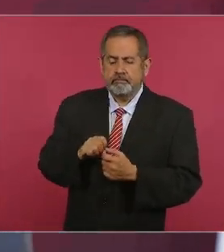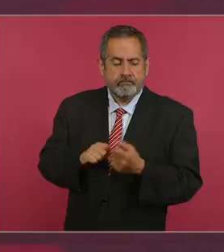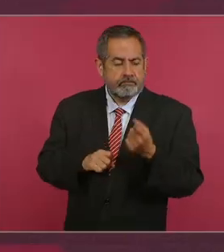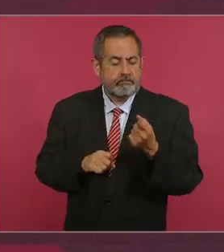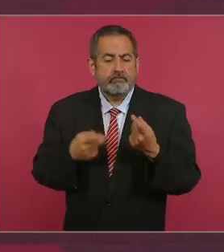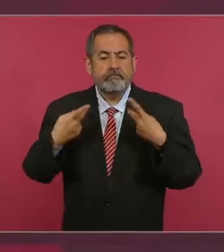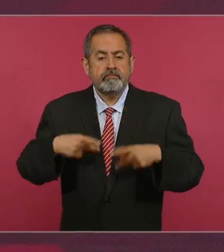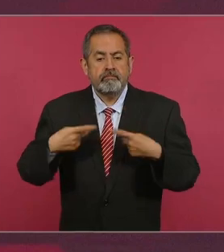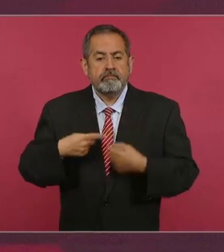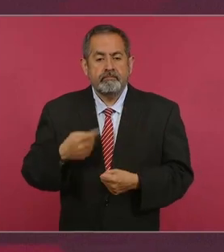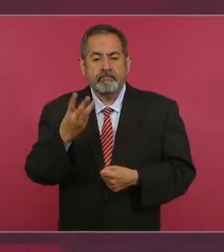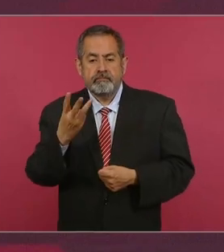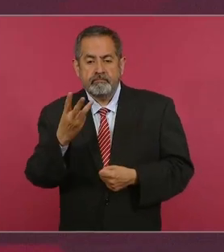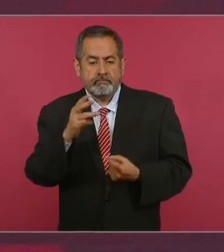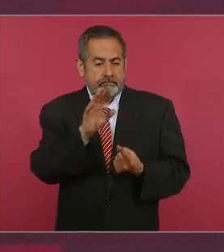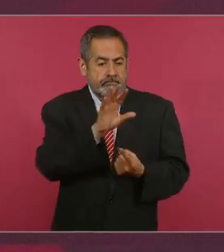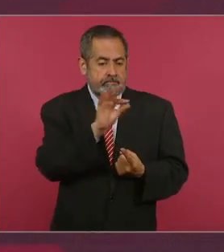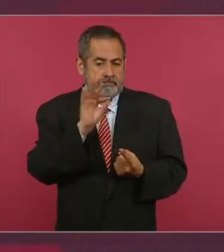terna